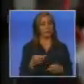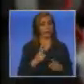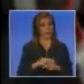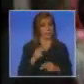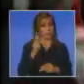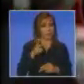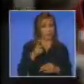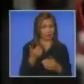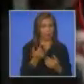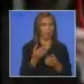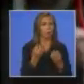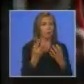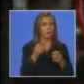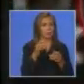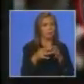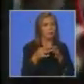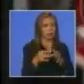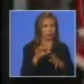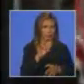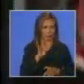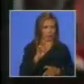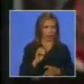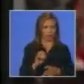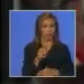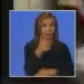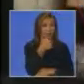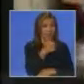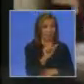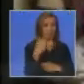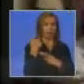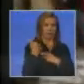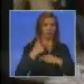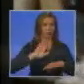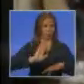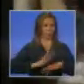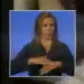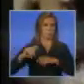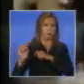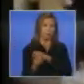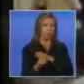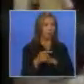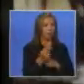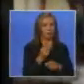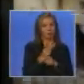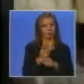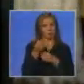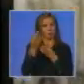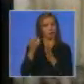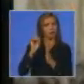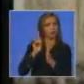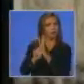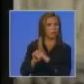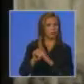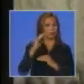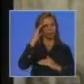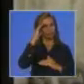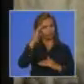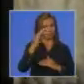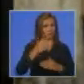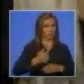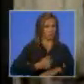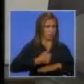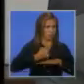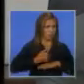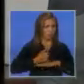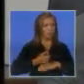10 de los 70 guías agresores, quienes fueron denunciados en el Ministerio Público con el fin de erradicar esta práctica de los centros de rehabilitación social